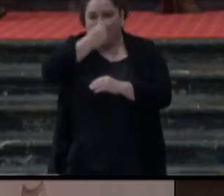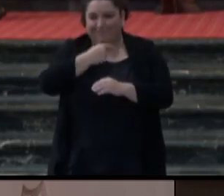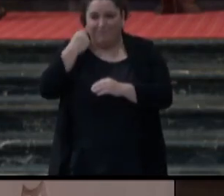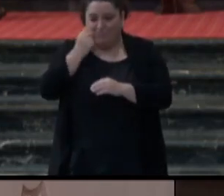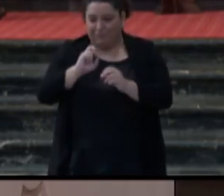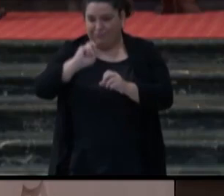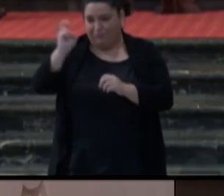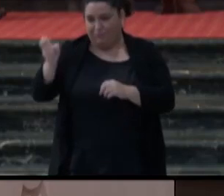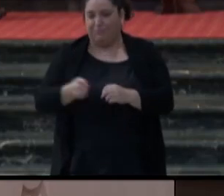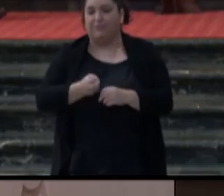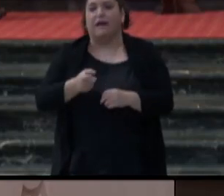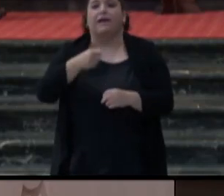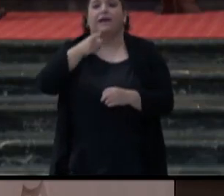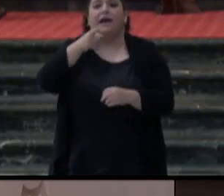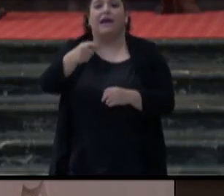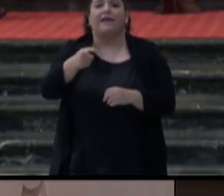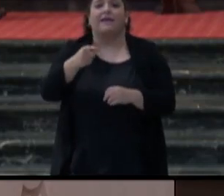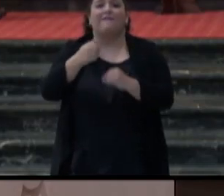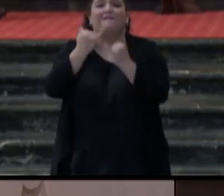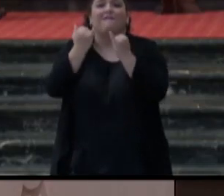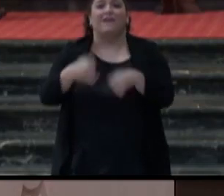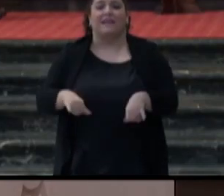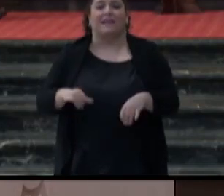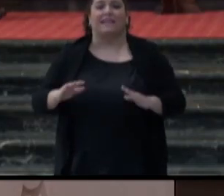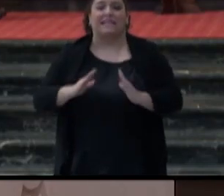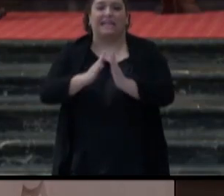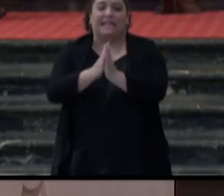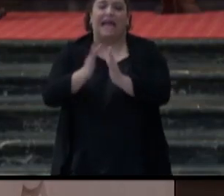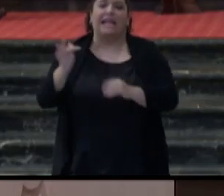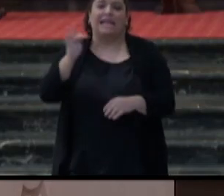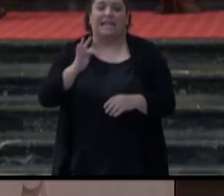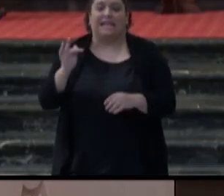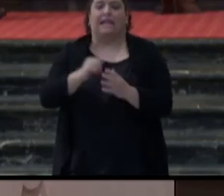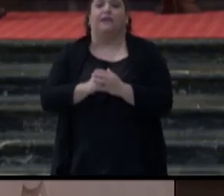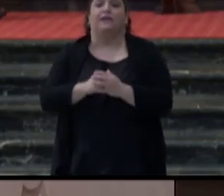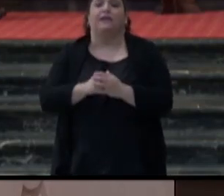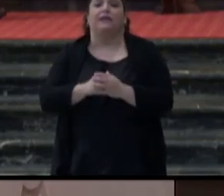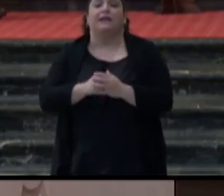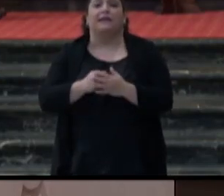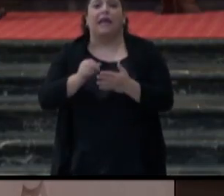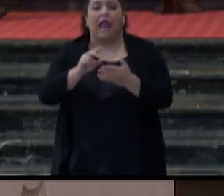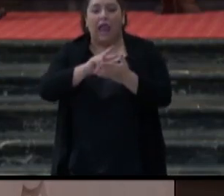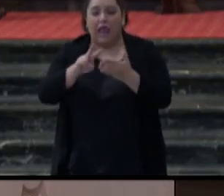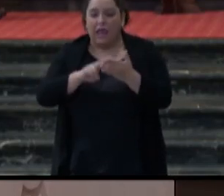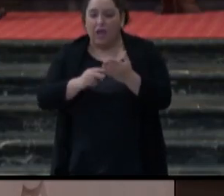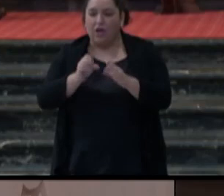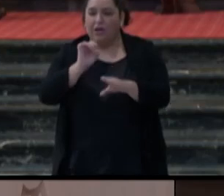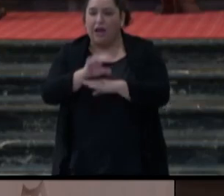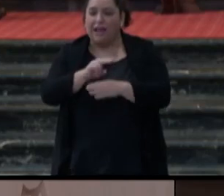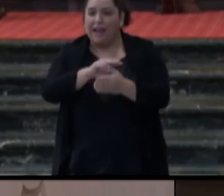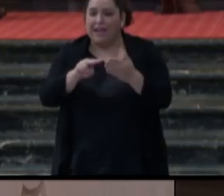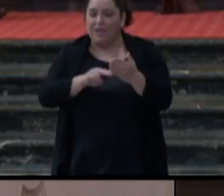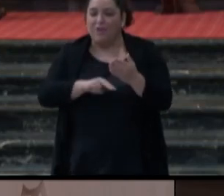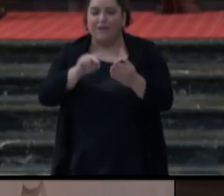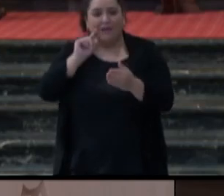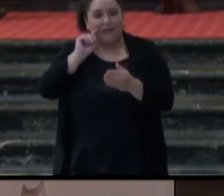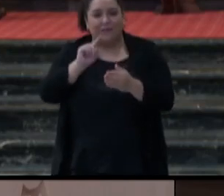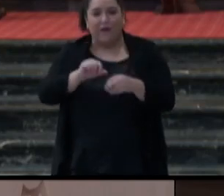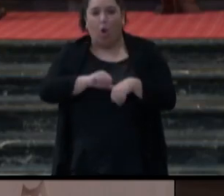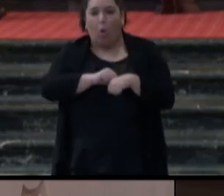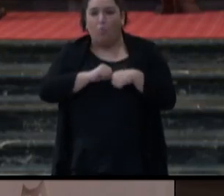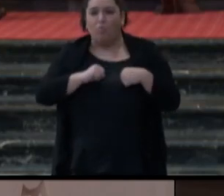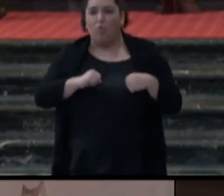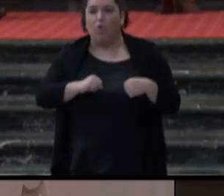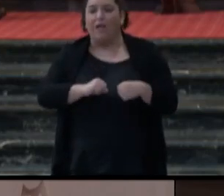no en la fiesta de Santa Teresa y uno leyendo esa carta ve como es un corazón el de Santa